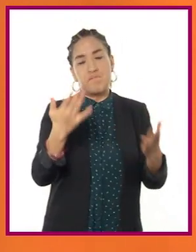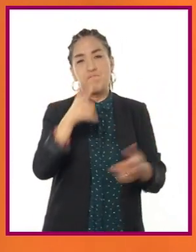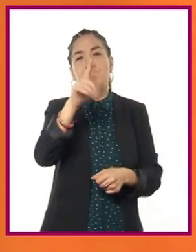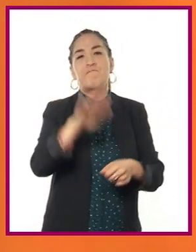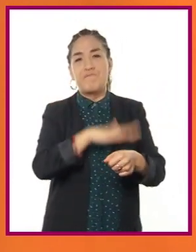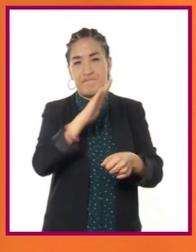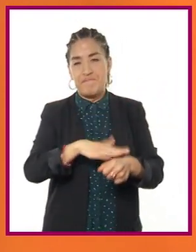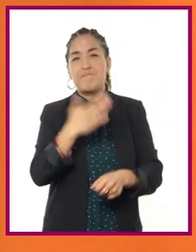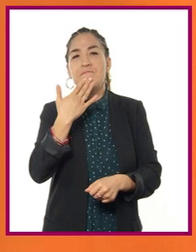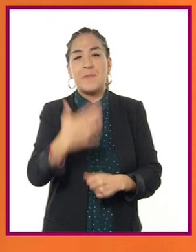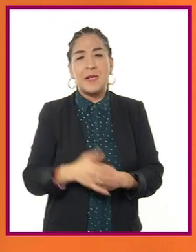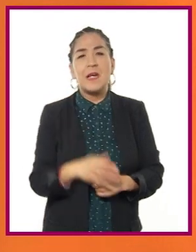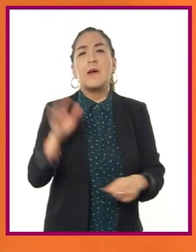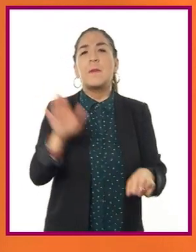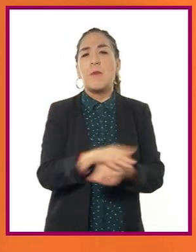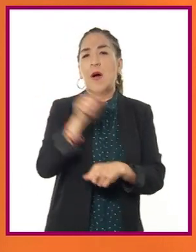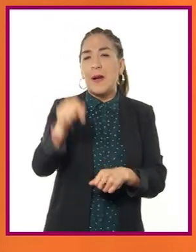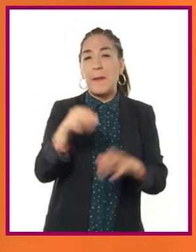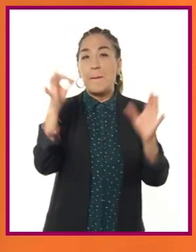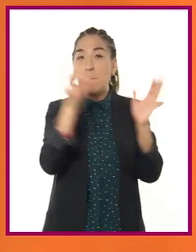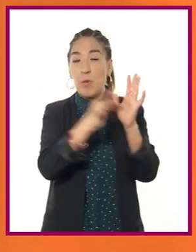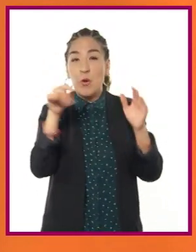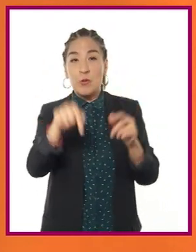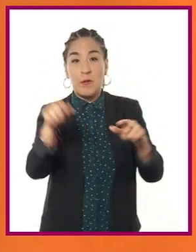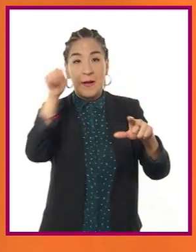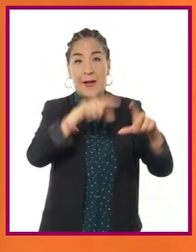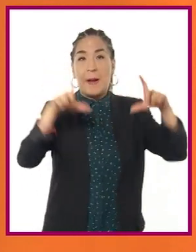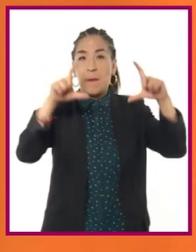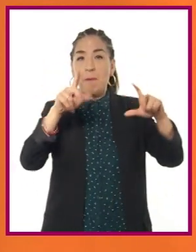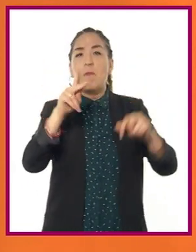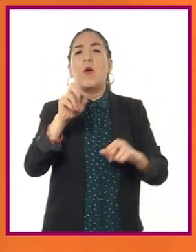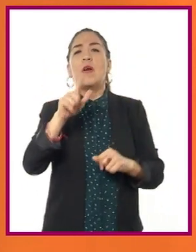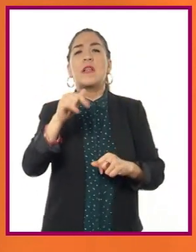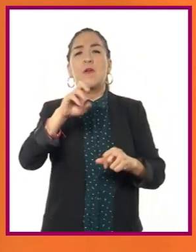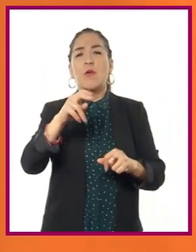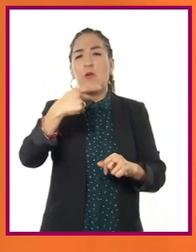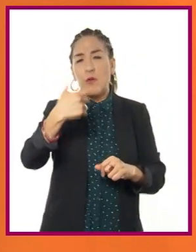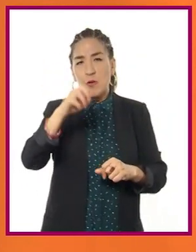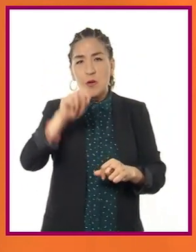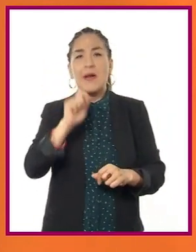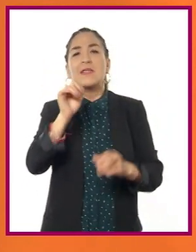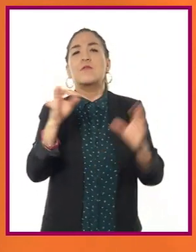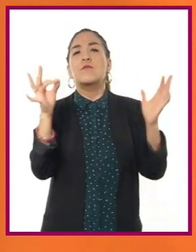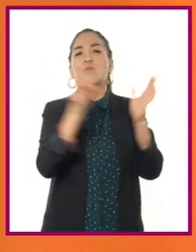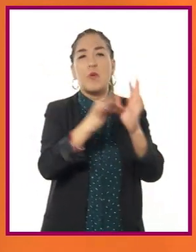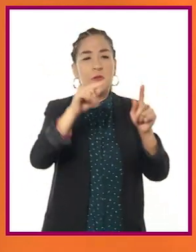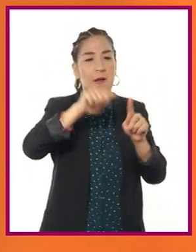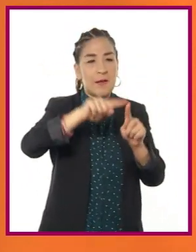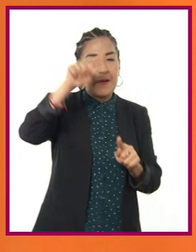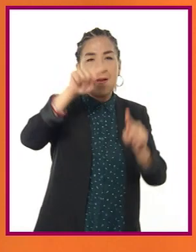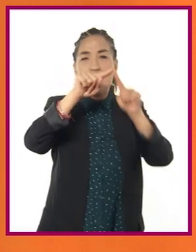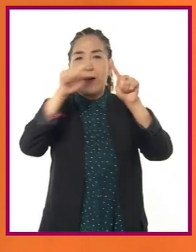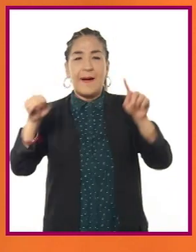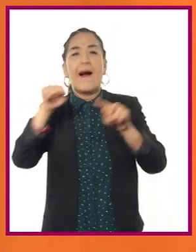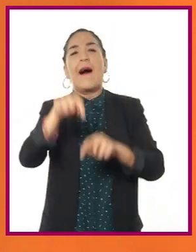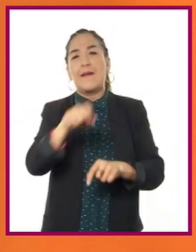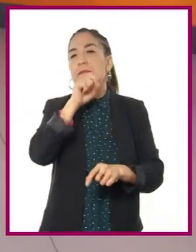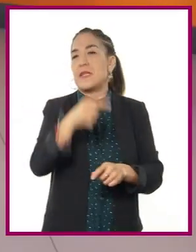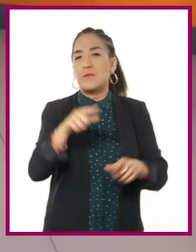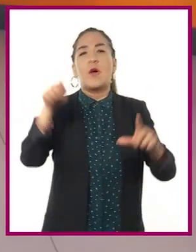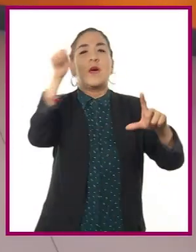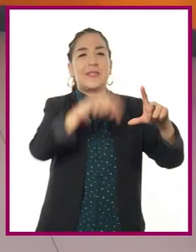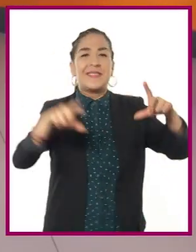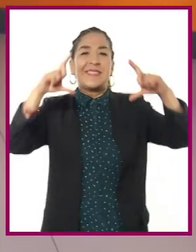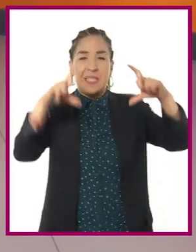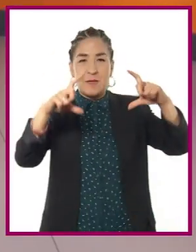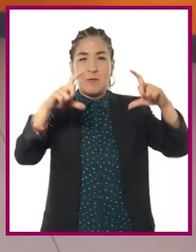correcto, porque los vértices del polígono son puntos que pertenecen a la circunferencia.